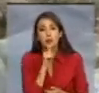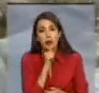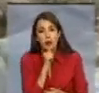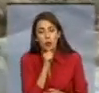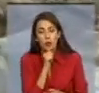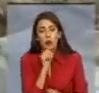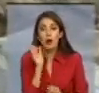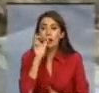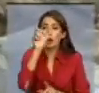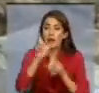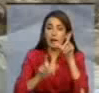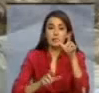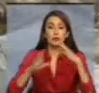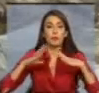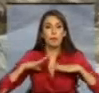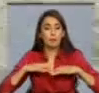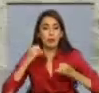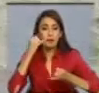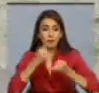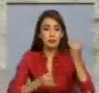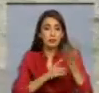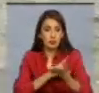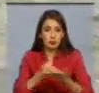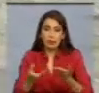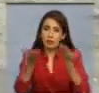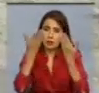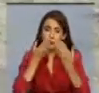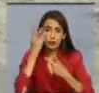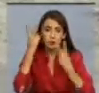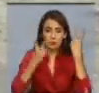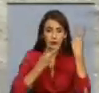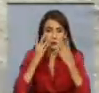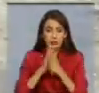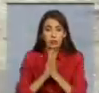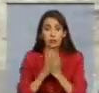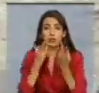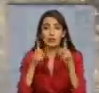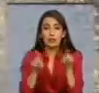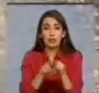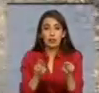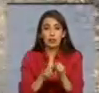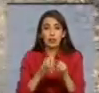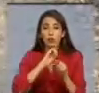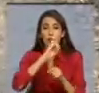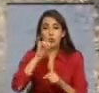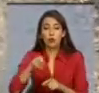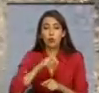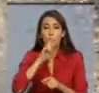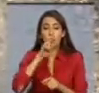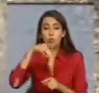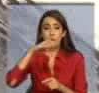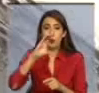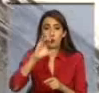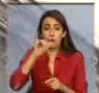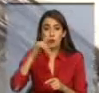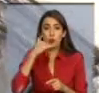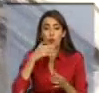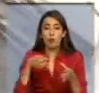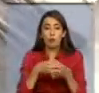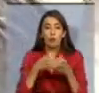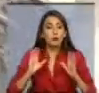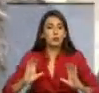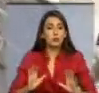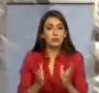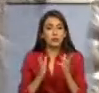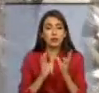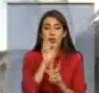de semana bastante. También en Jipijapa, pero en la comunidad Julcuy, un hallazgo arqueológico de hace 2 años ha animado a los habitantes a